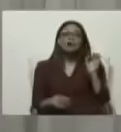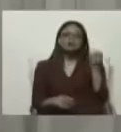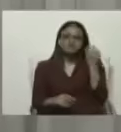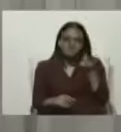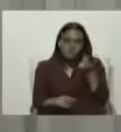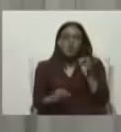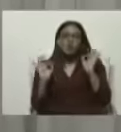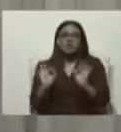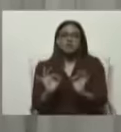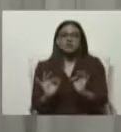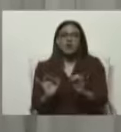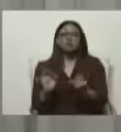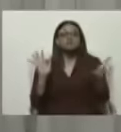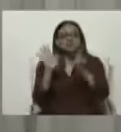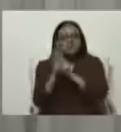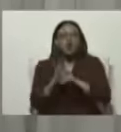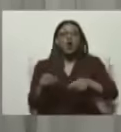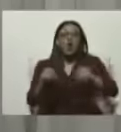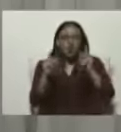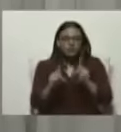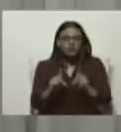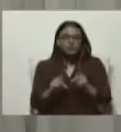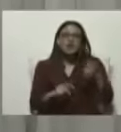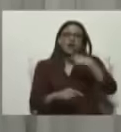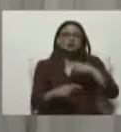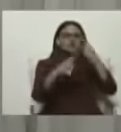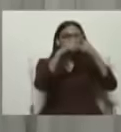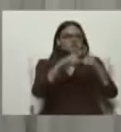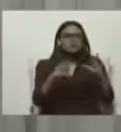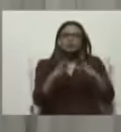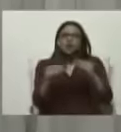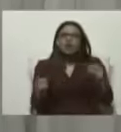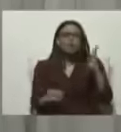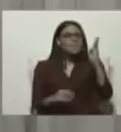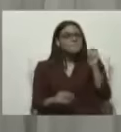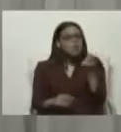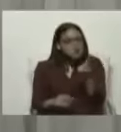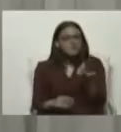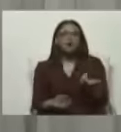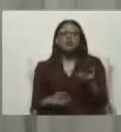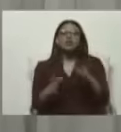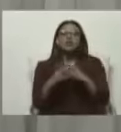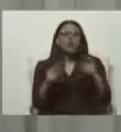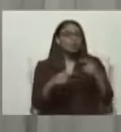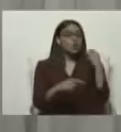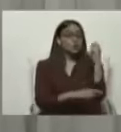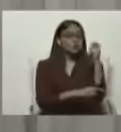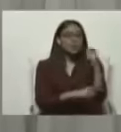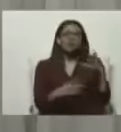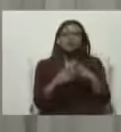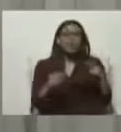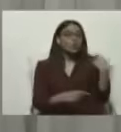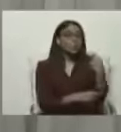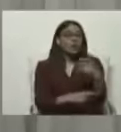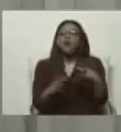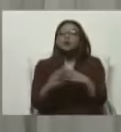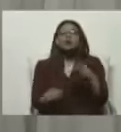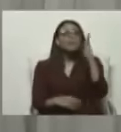Es la moneda oficial, el presupuesto se calcula en Bolívar, los sueldos se pagan en Bolívar, por cierto, cada vez más estable.